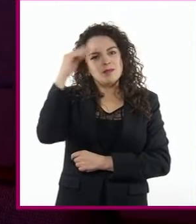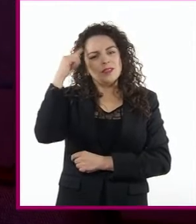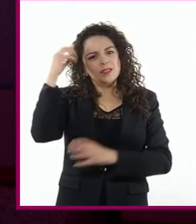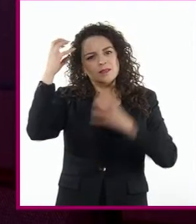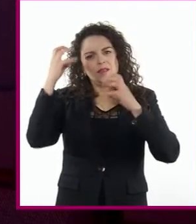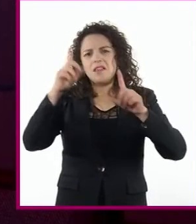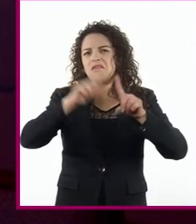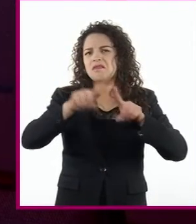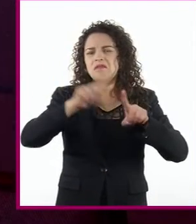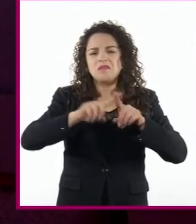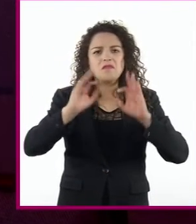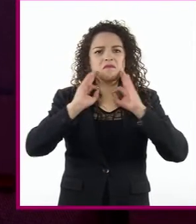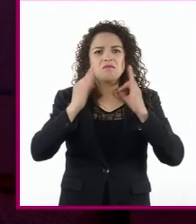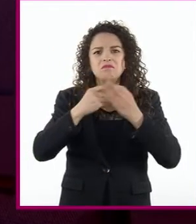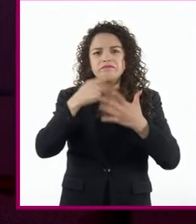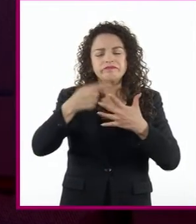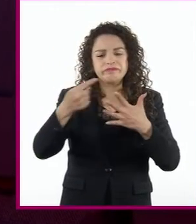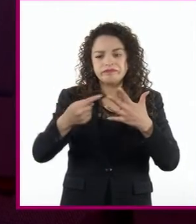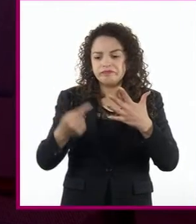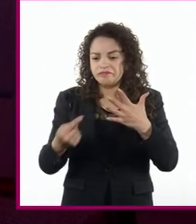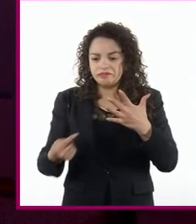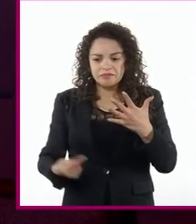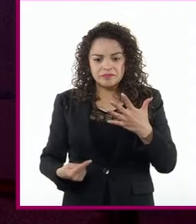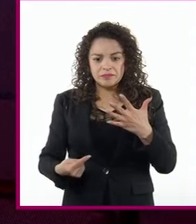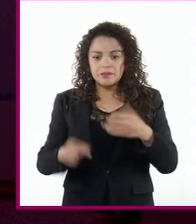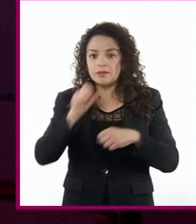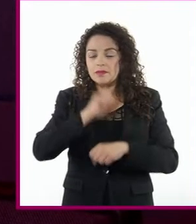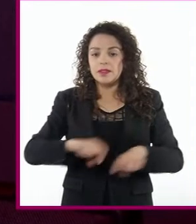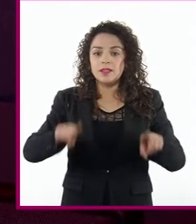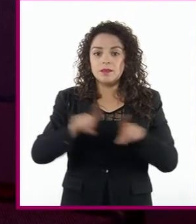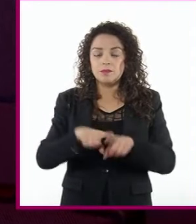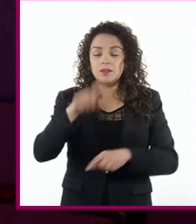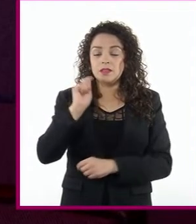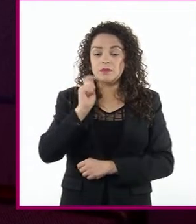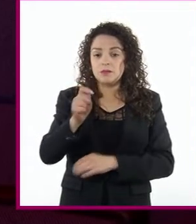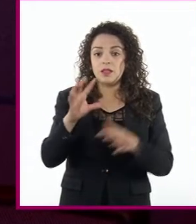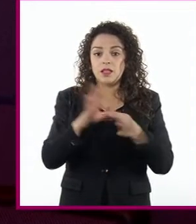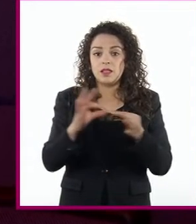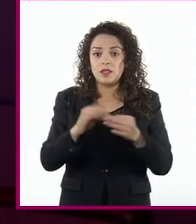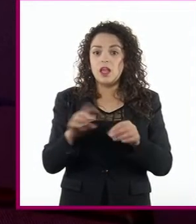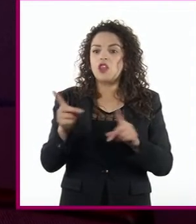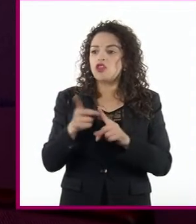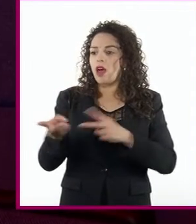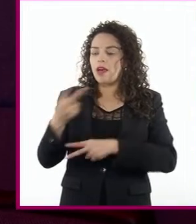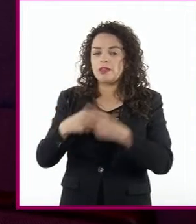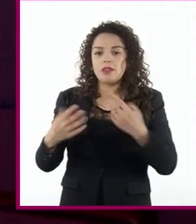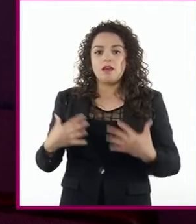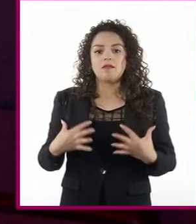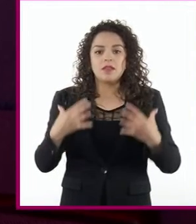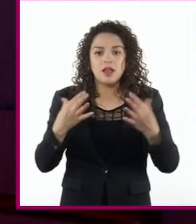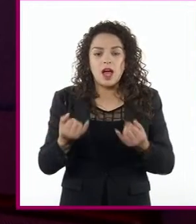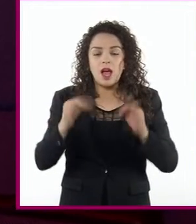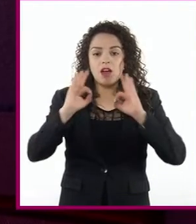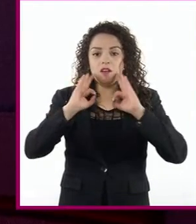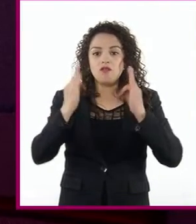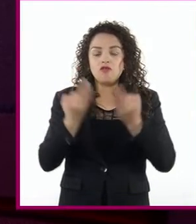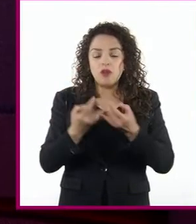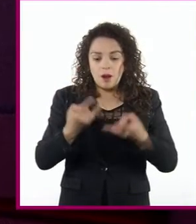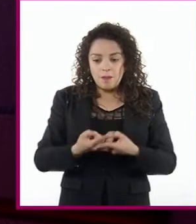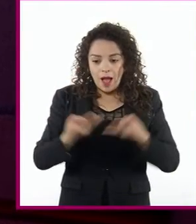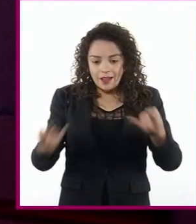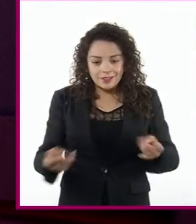índole. También comentamos sobre sus orígenes y sus formas de presentar sus